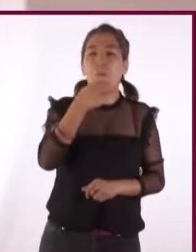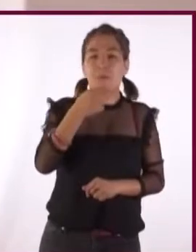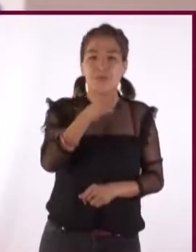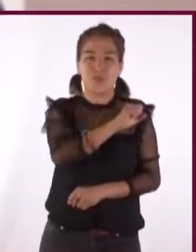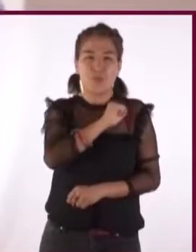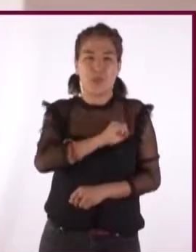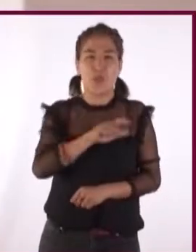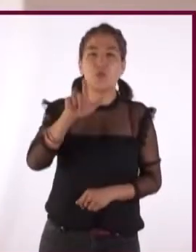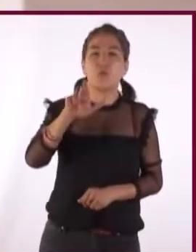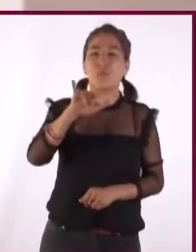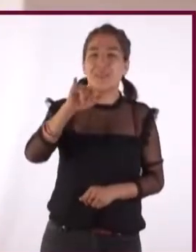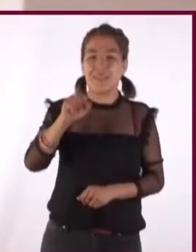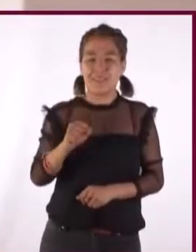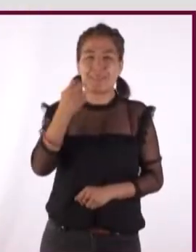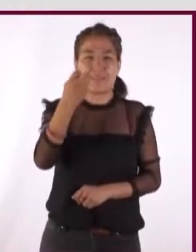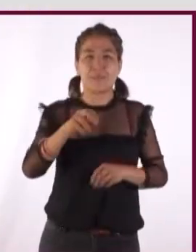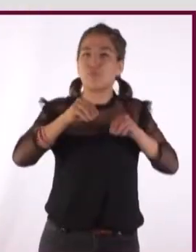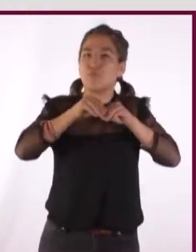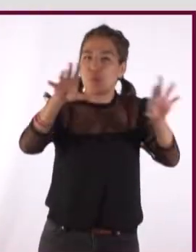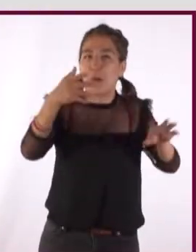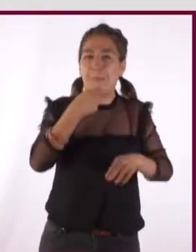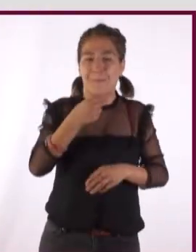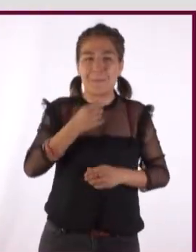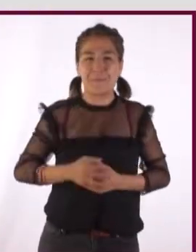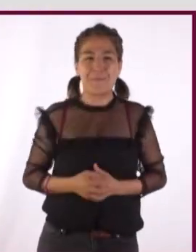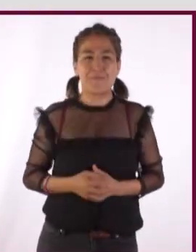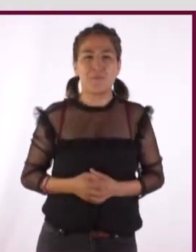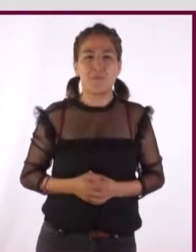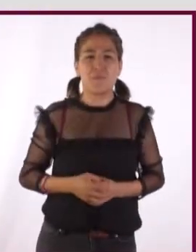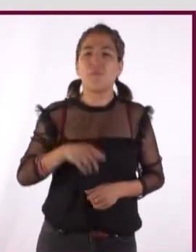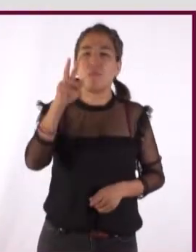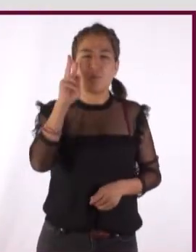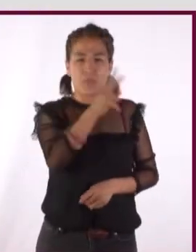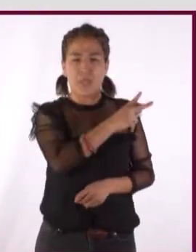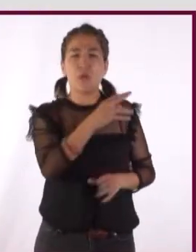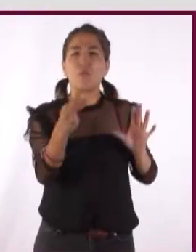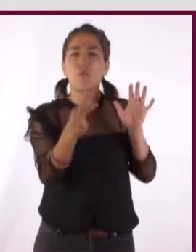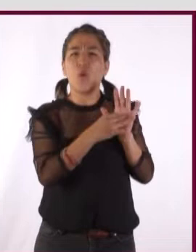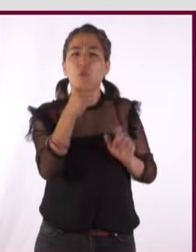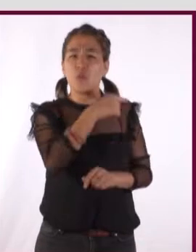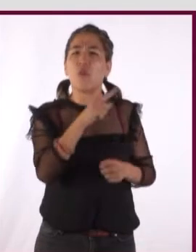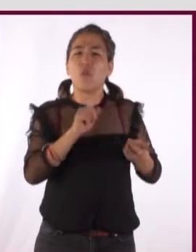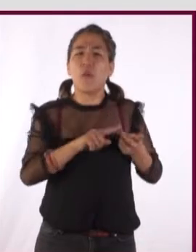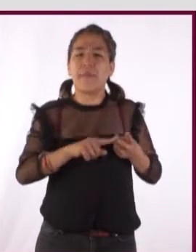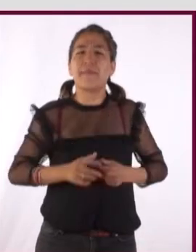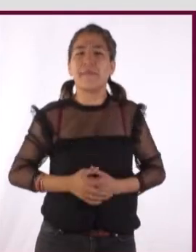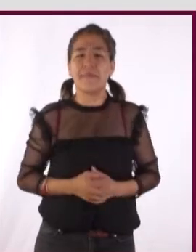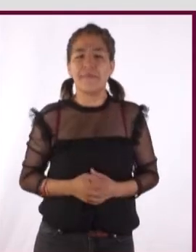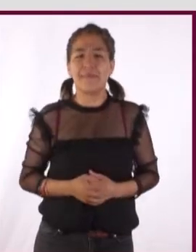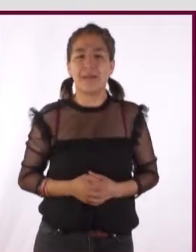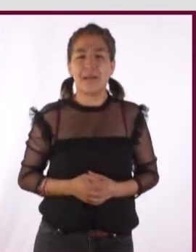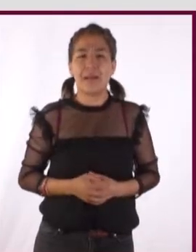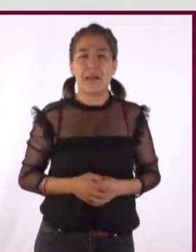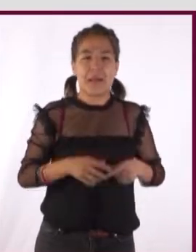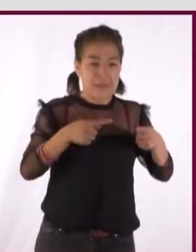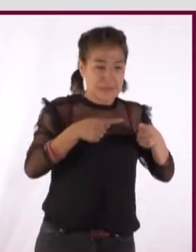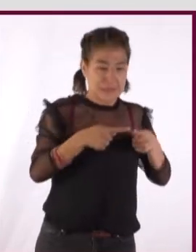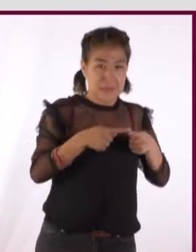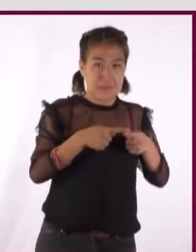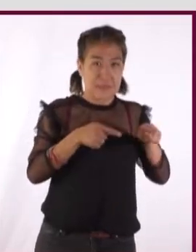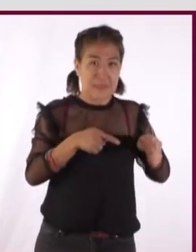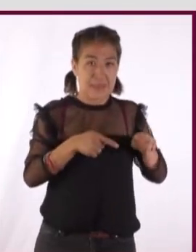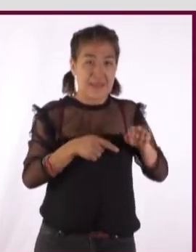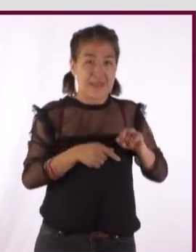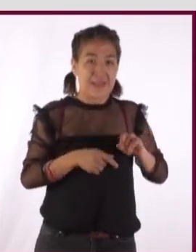cristalógrafo suizo Louis Albert Necker. Dismara, ¿en qué posición ves el punto azul? ¿En la esquina